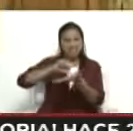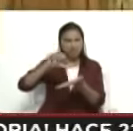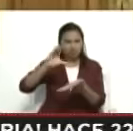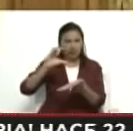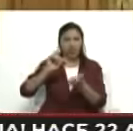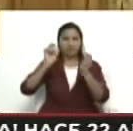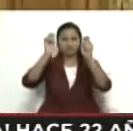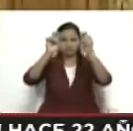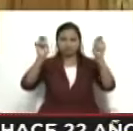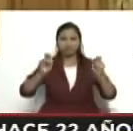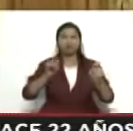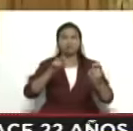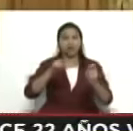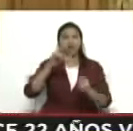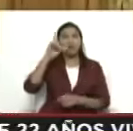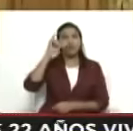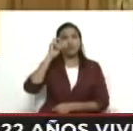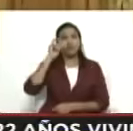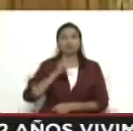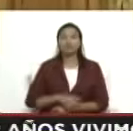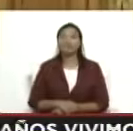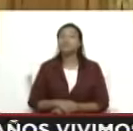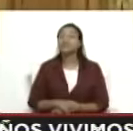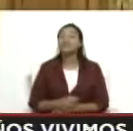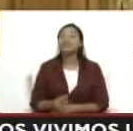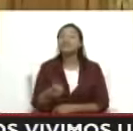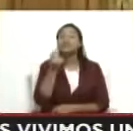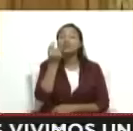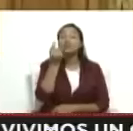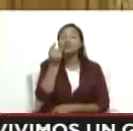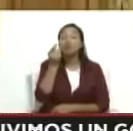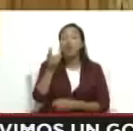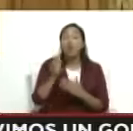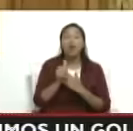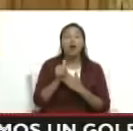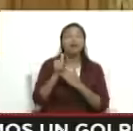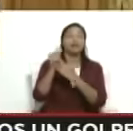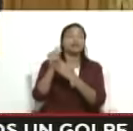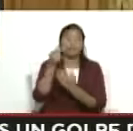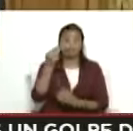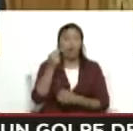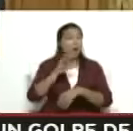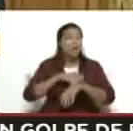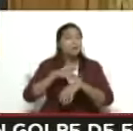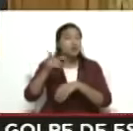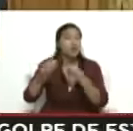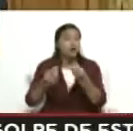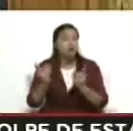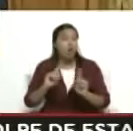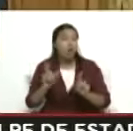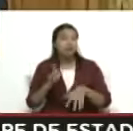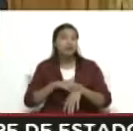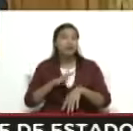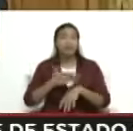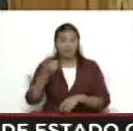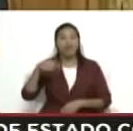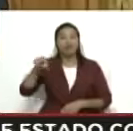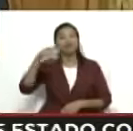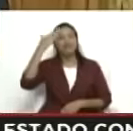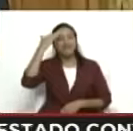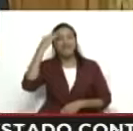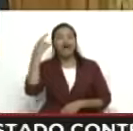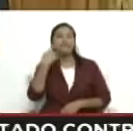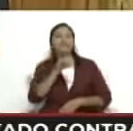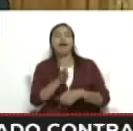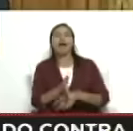Ni uno solo de los supuestos líderes. ¿Saben por qué? Porque ellos sabían que había francotiradores.